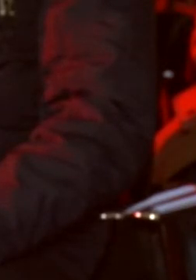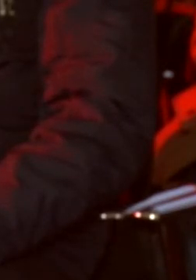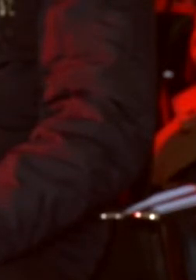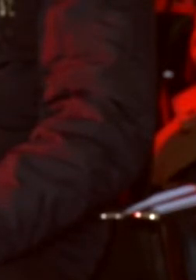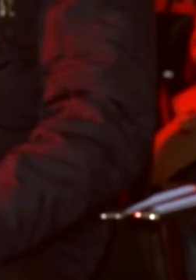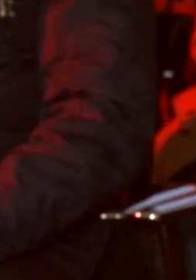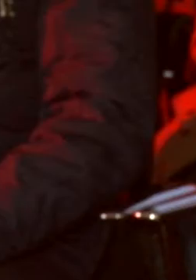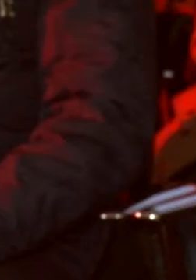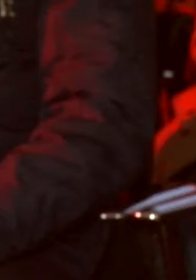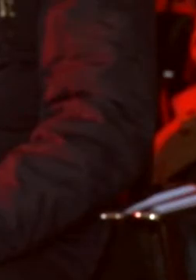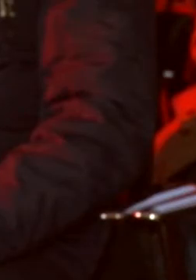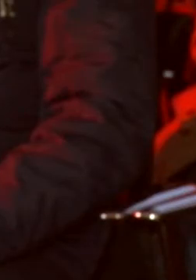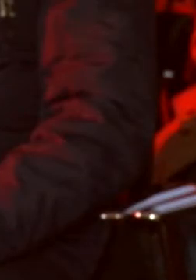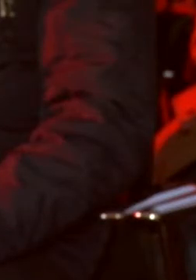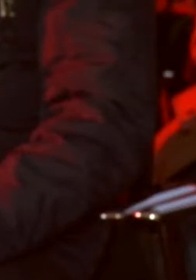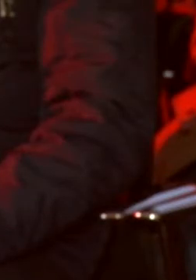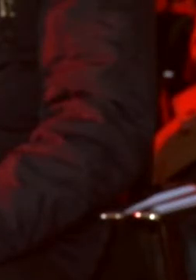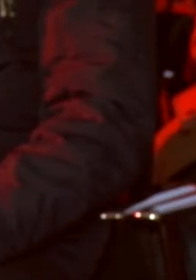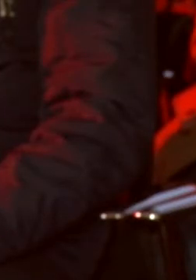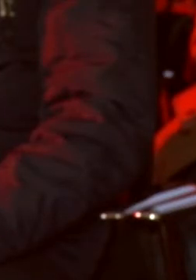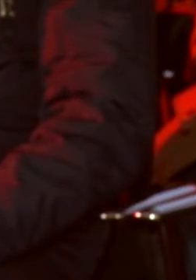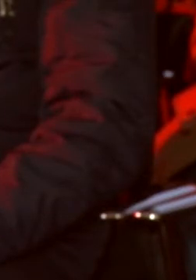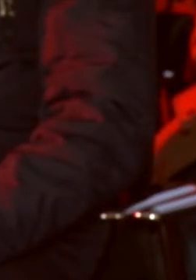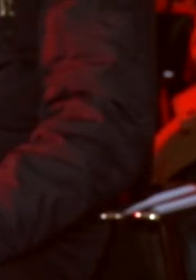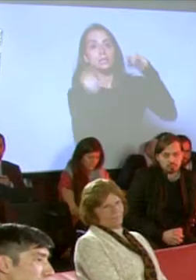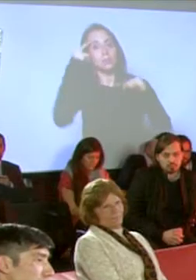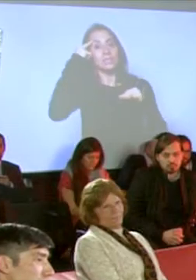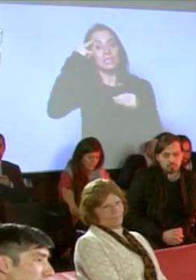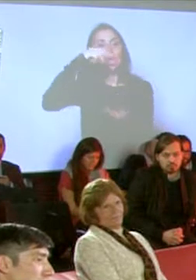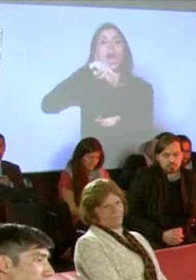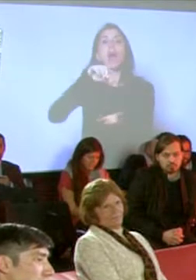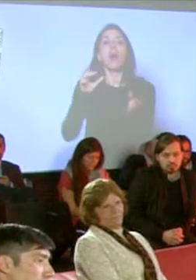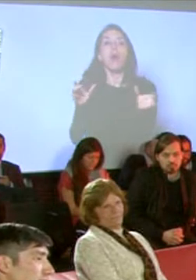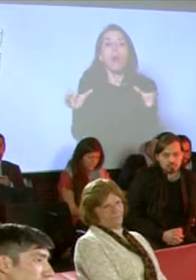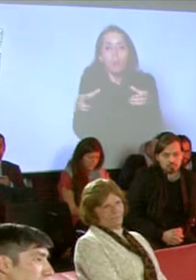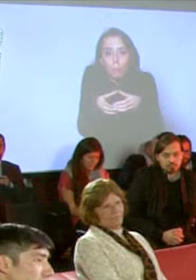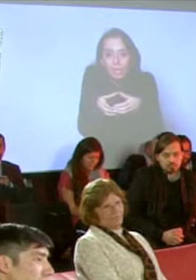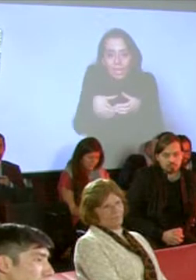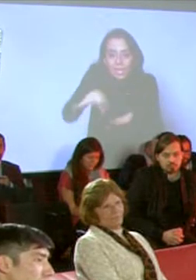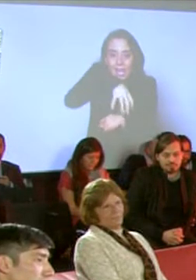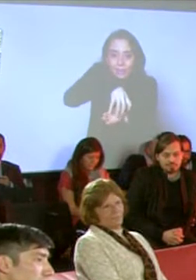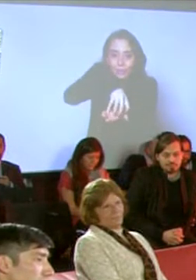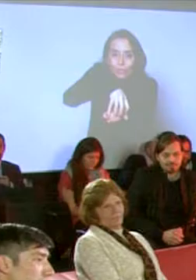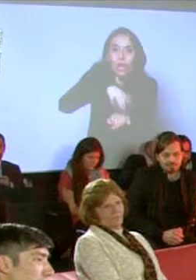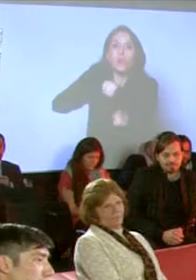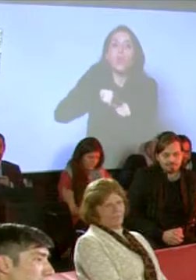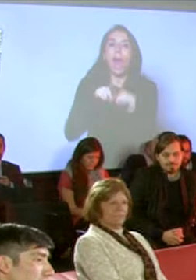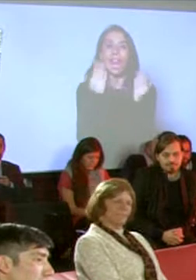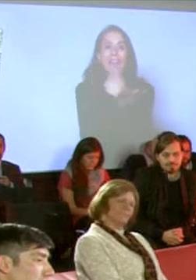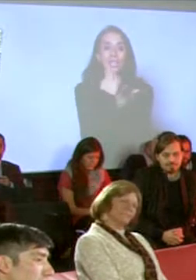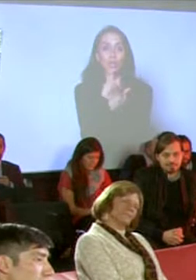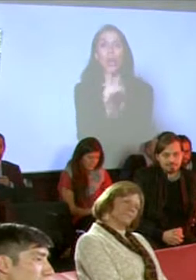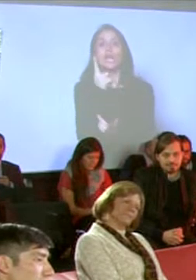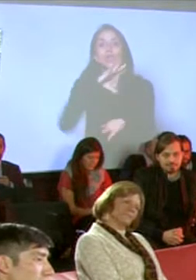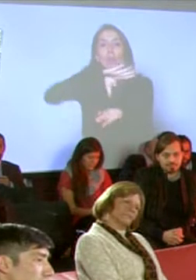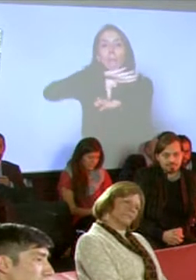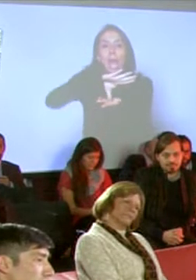trabajan en educación, es pensar una nación, una pequeña polis. Es pensar cómo yo voy a